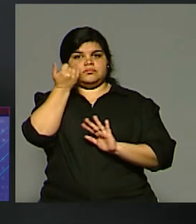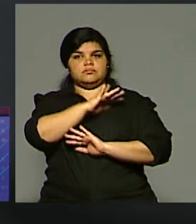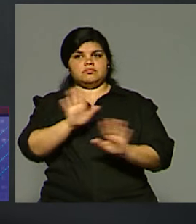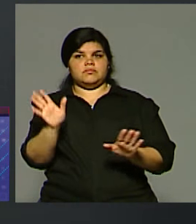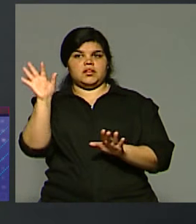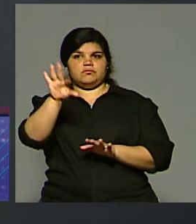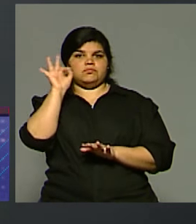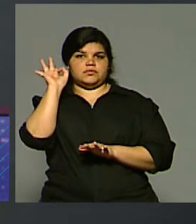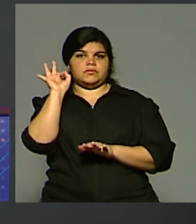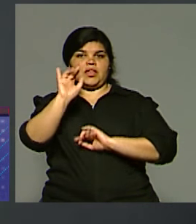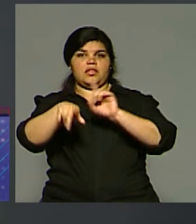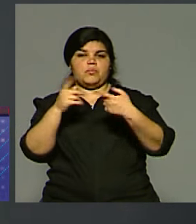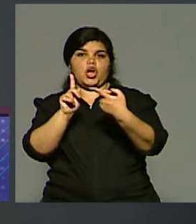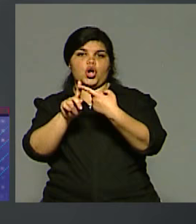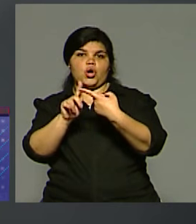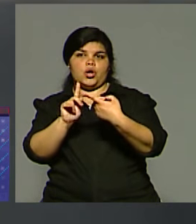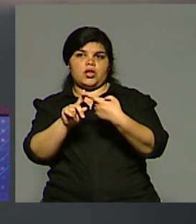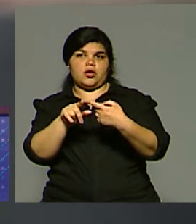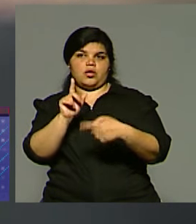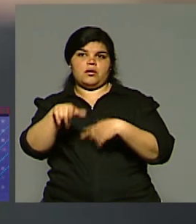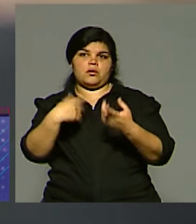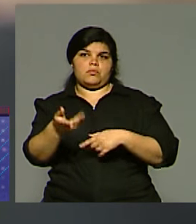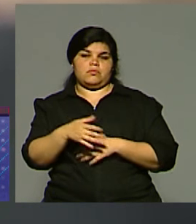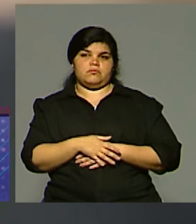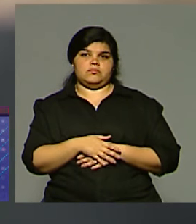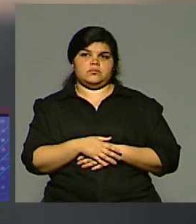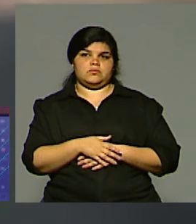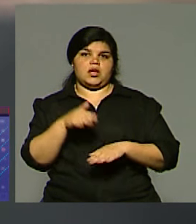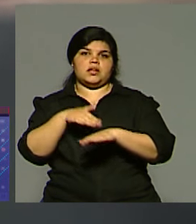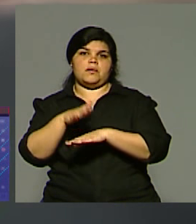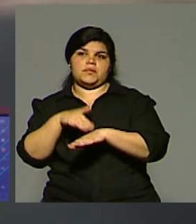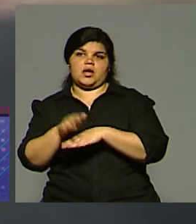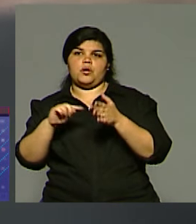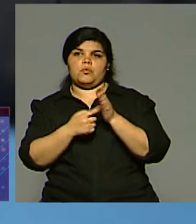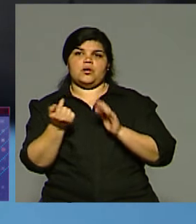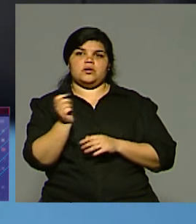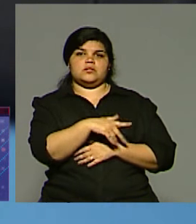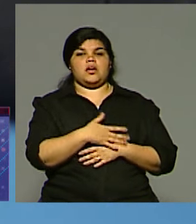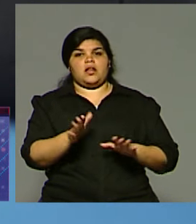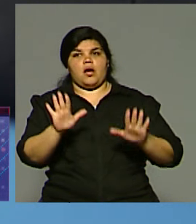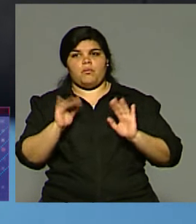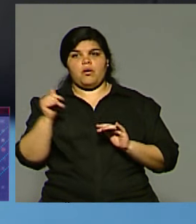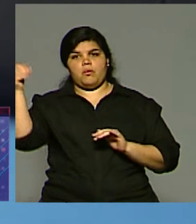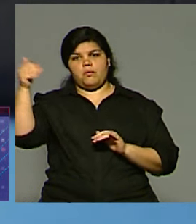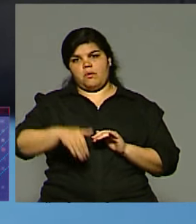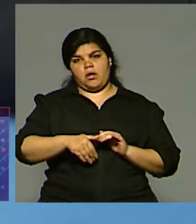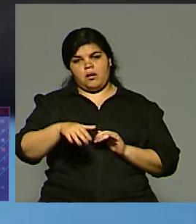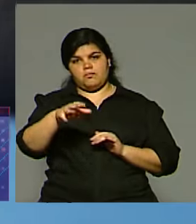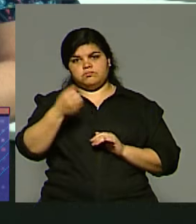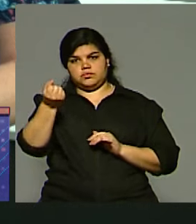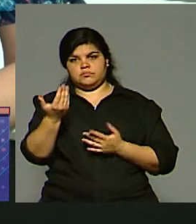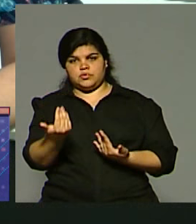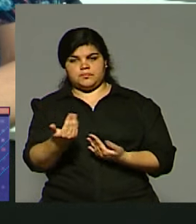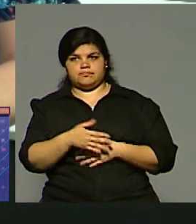adentro. Lo contacto y el teléfono lo envío. O, bueno, si bien Capital y Gran Buenos Aires, bueno, lo vienen a buscar directamente. Pero...